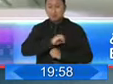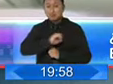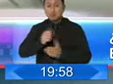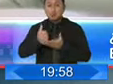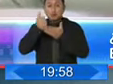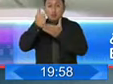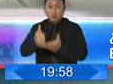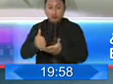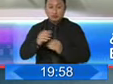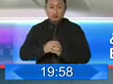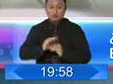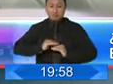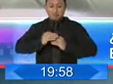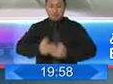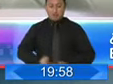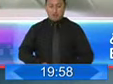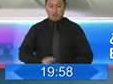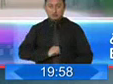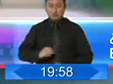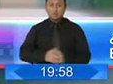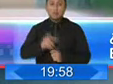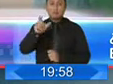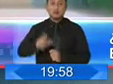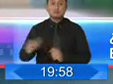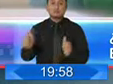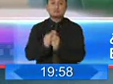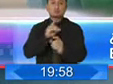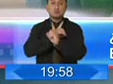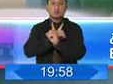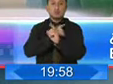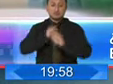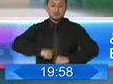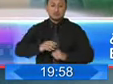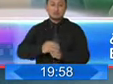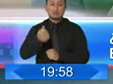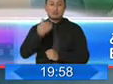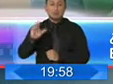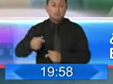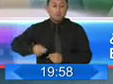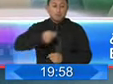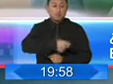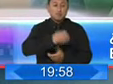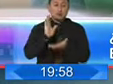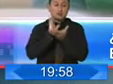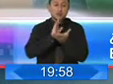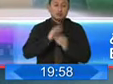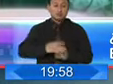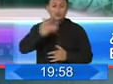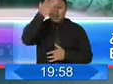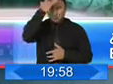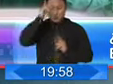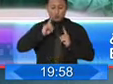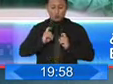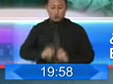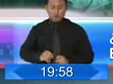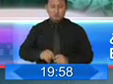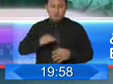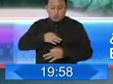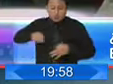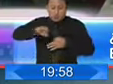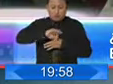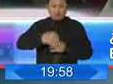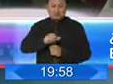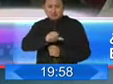ambulatoria, embarazo, atención a personas con discapacidad, reembolsos al IES, enfermedades oncológicas, trasplantes, entre